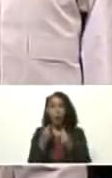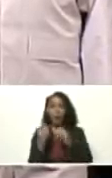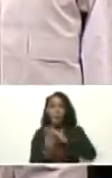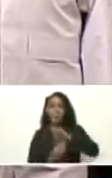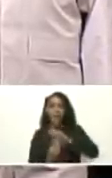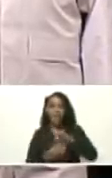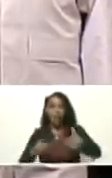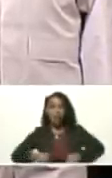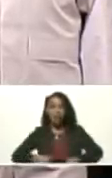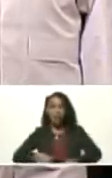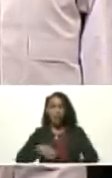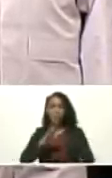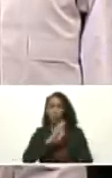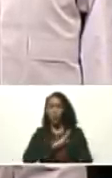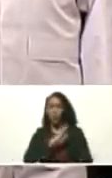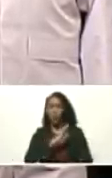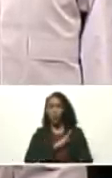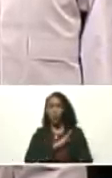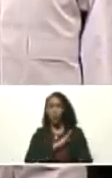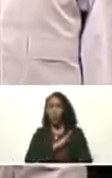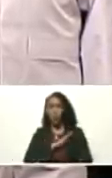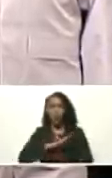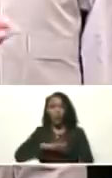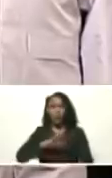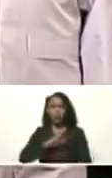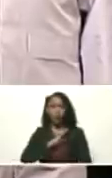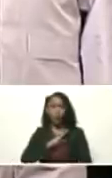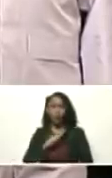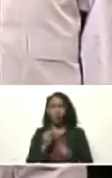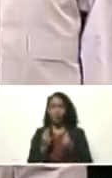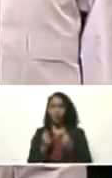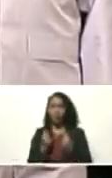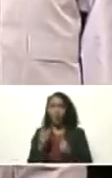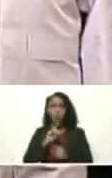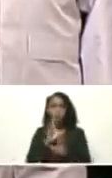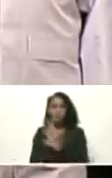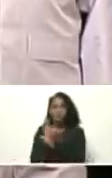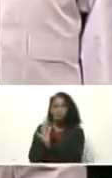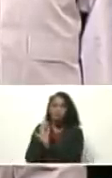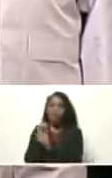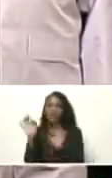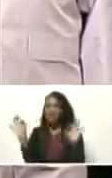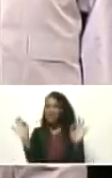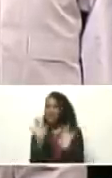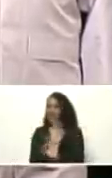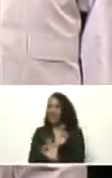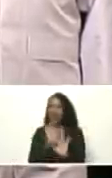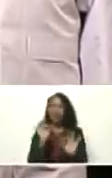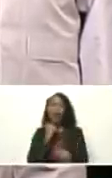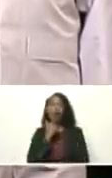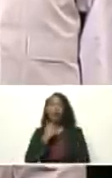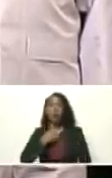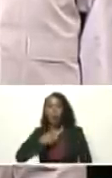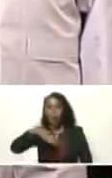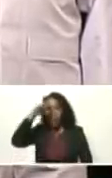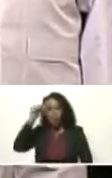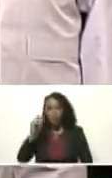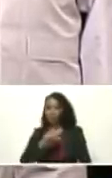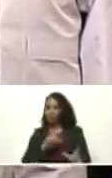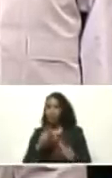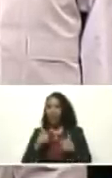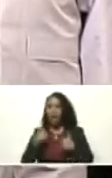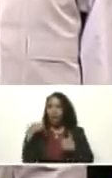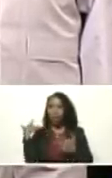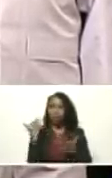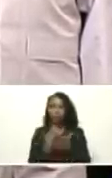en esfuerzos propios, con riqueza propia, no depender de nadie. Si algo he aprendido yo en estos